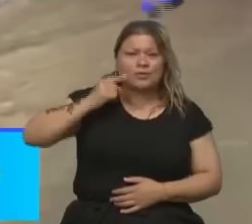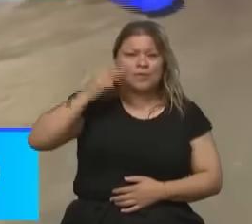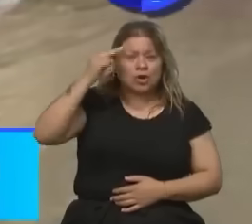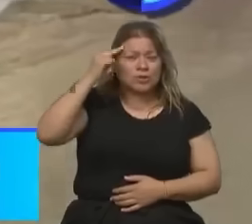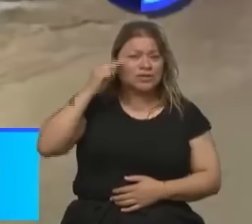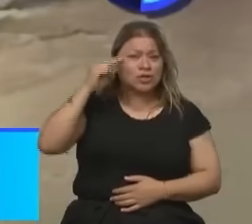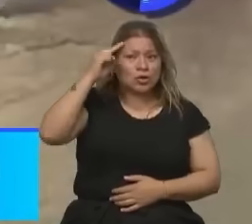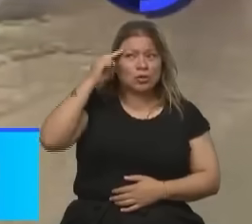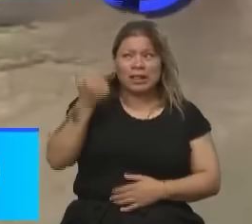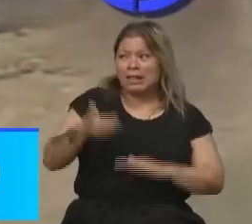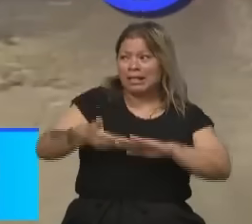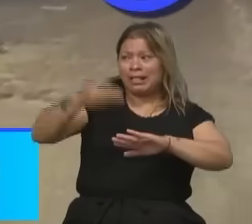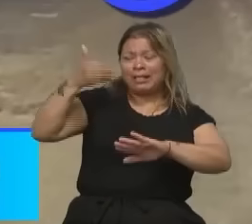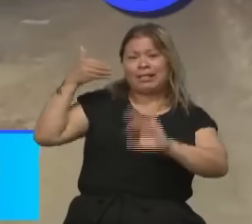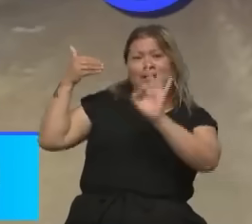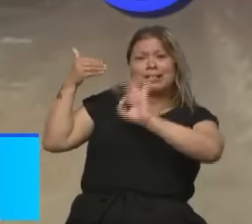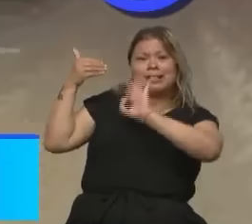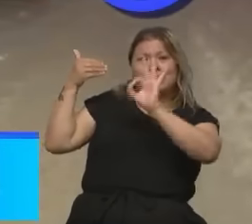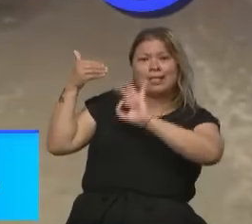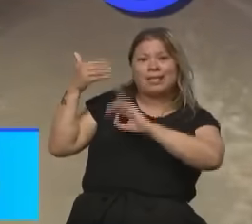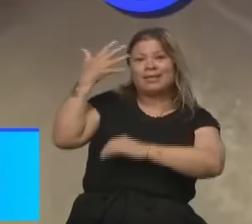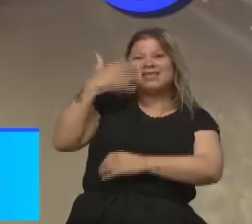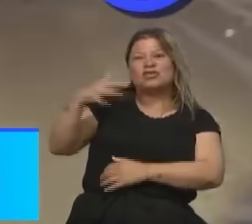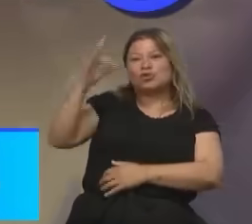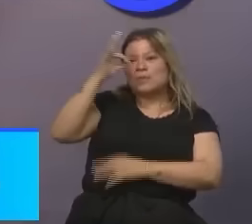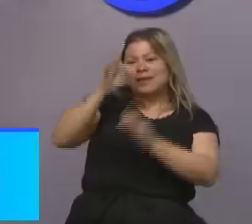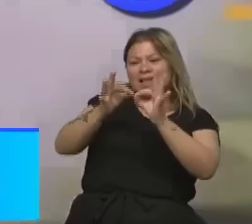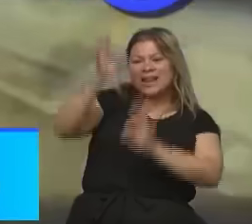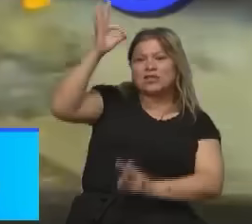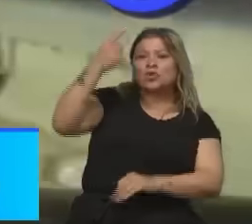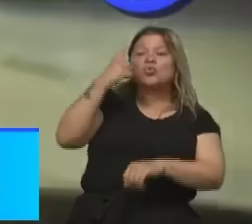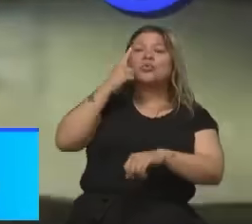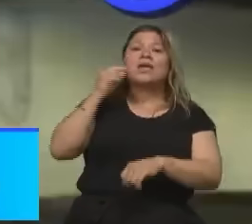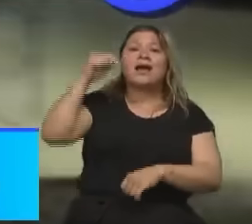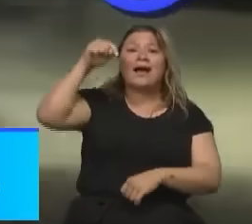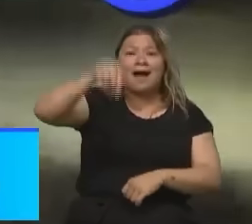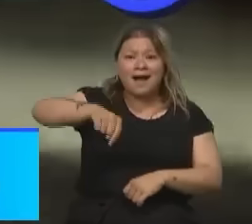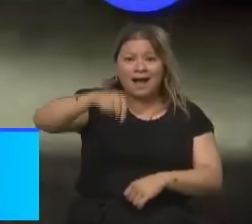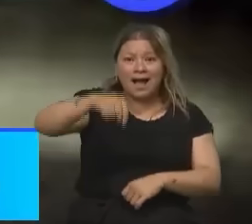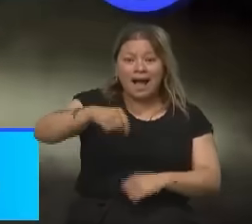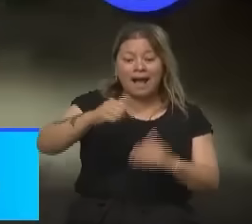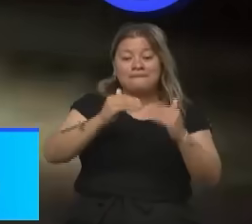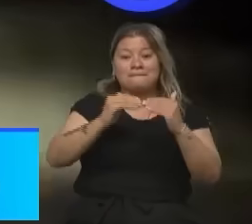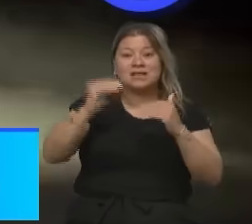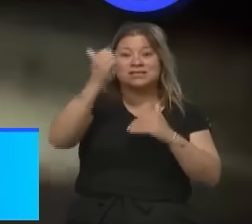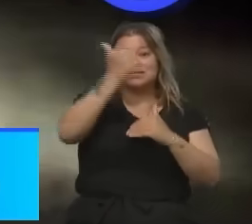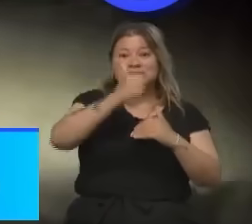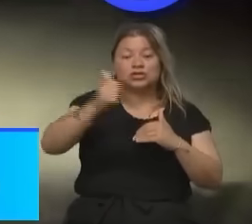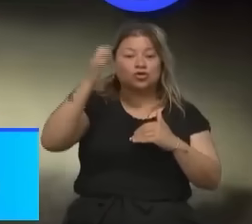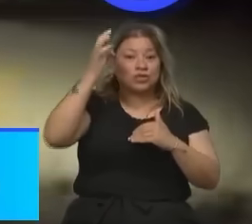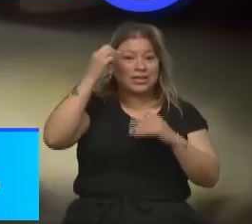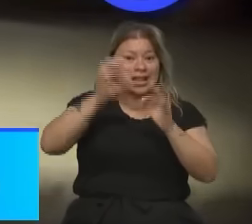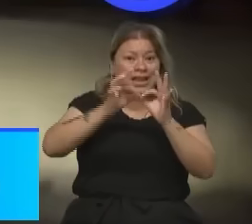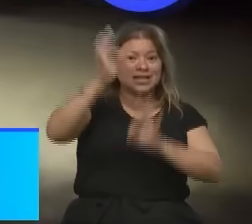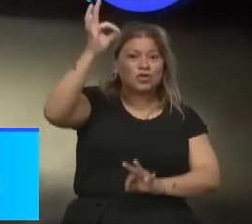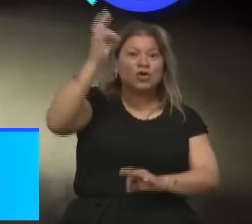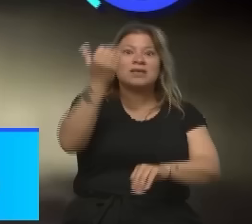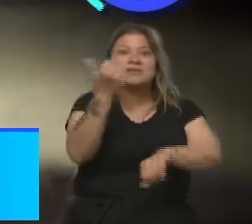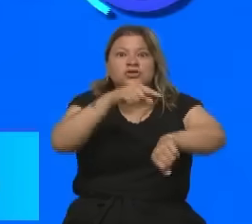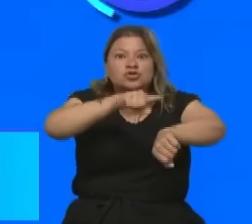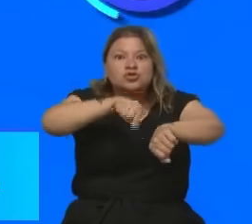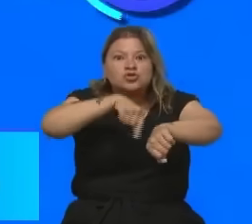que incluso fueron 520, pero en 24 horas. Aquí fue más y en 6 horas. Verdaderamente